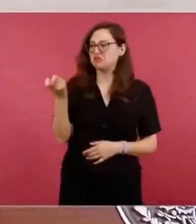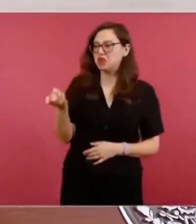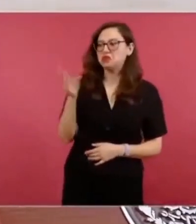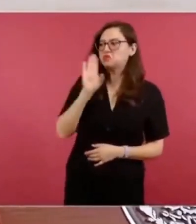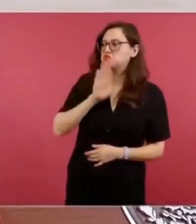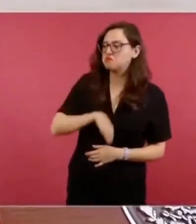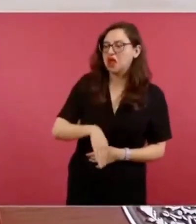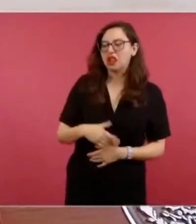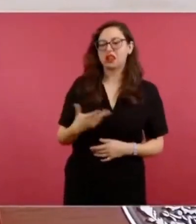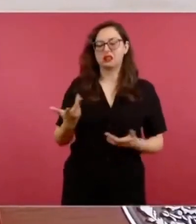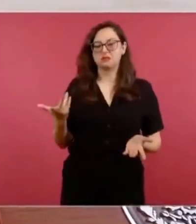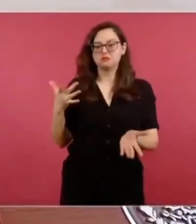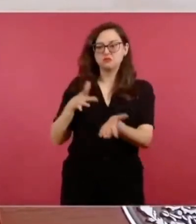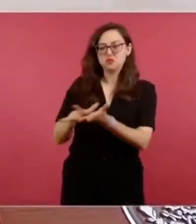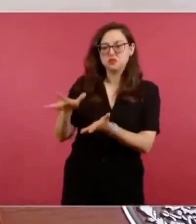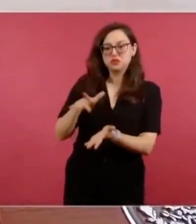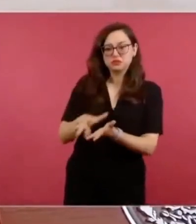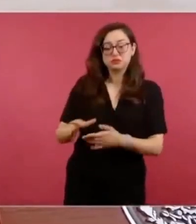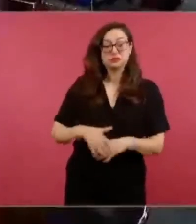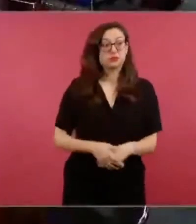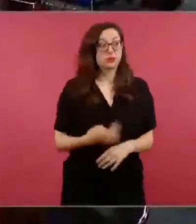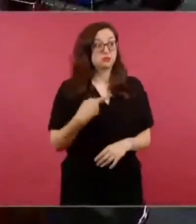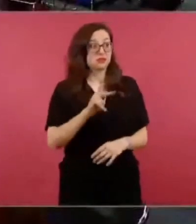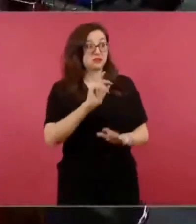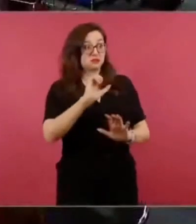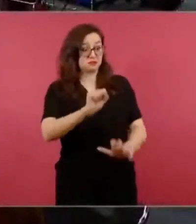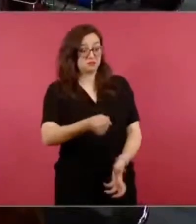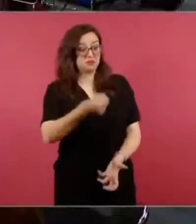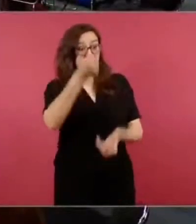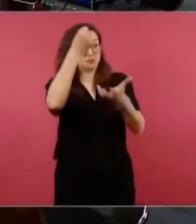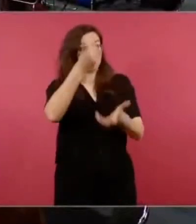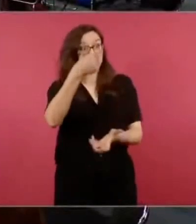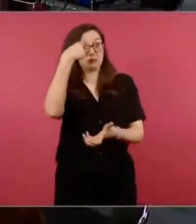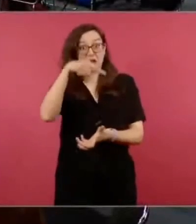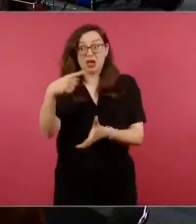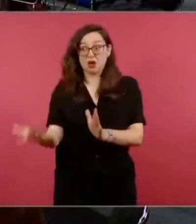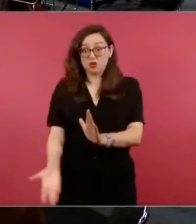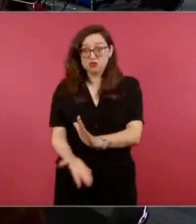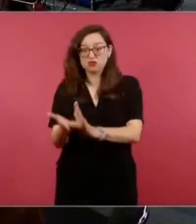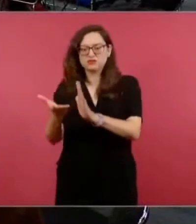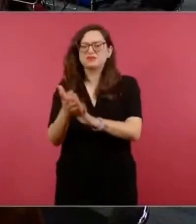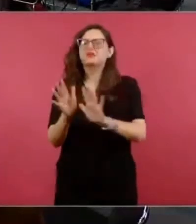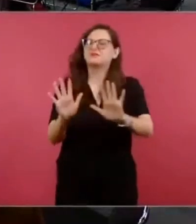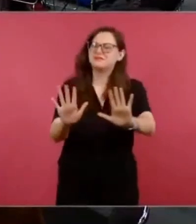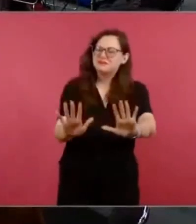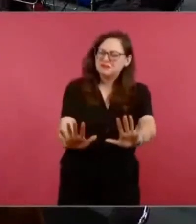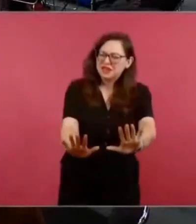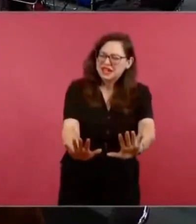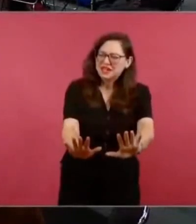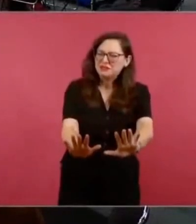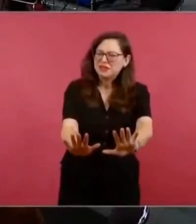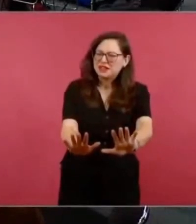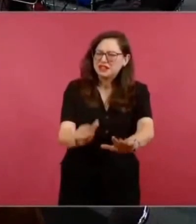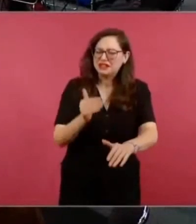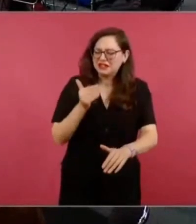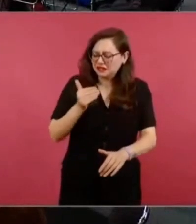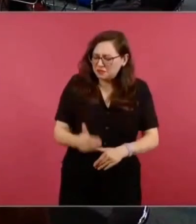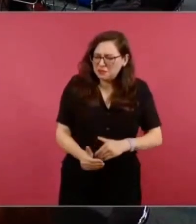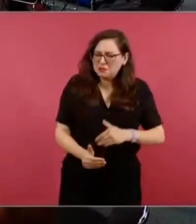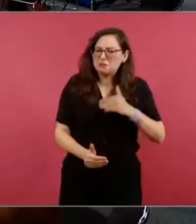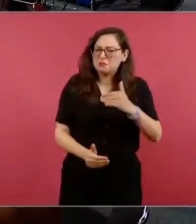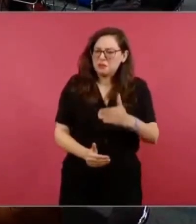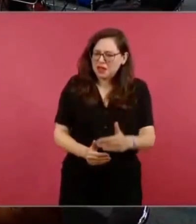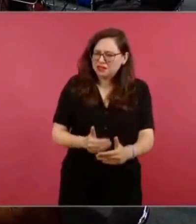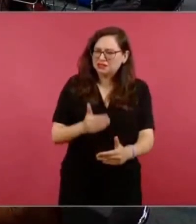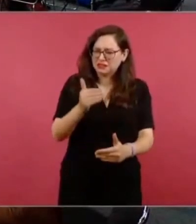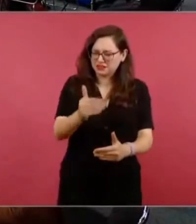paternalismo. Pero esos fondos se han ido a financiar estas Ahora obras. voy por parte. Entonces, ahí hemos